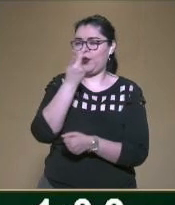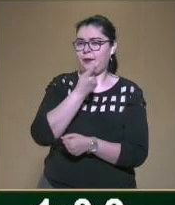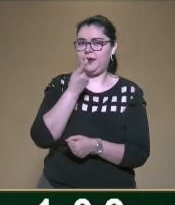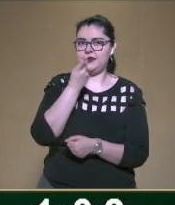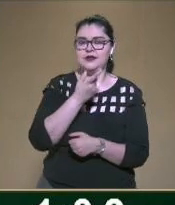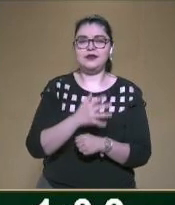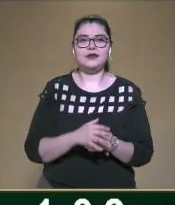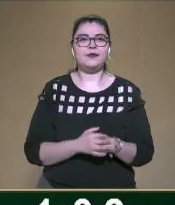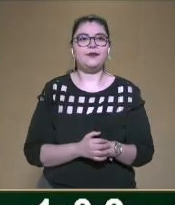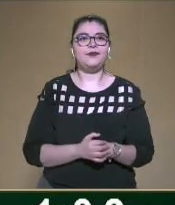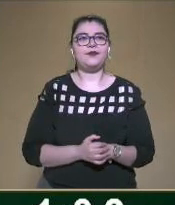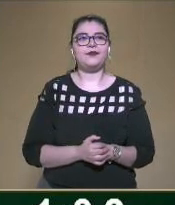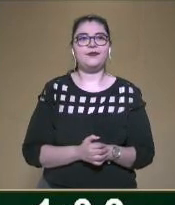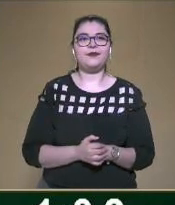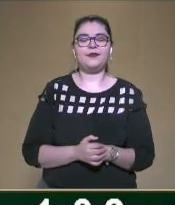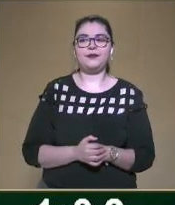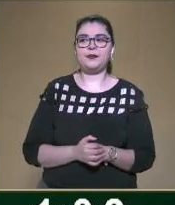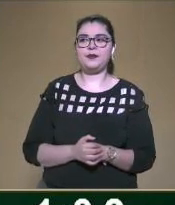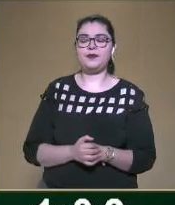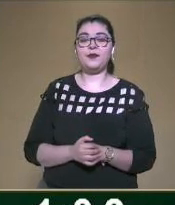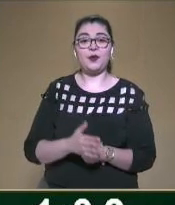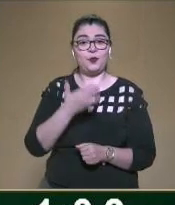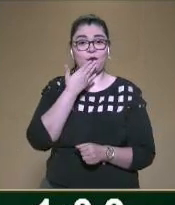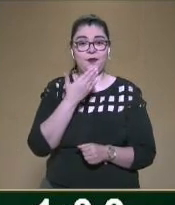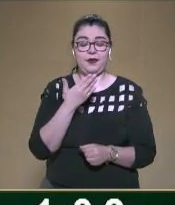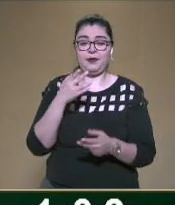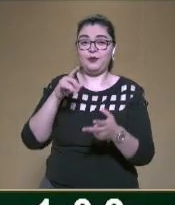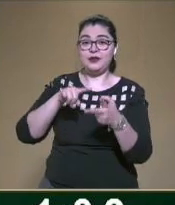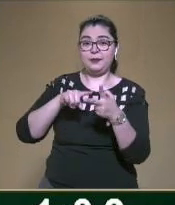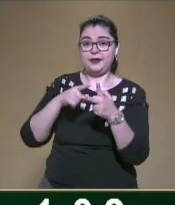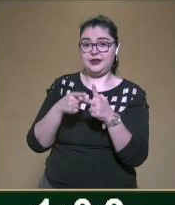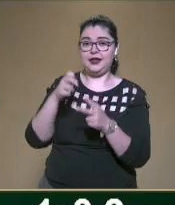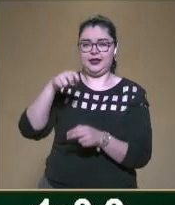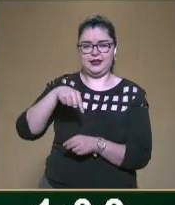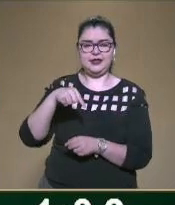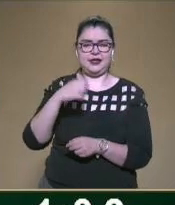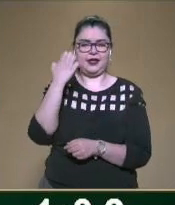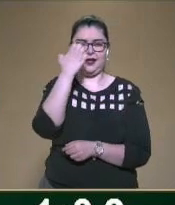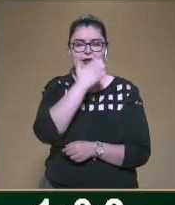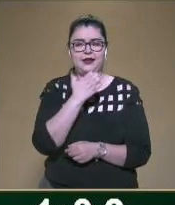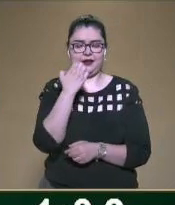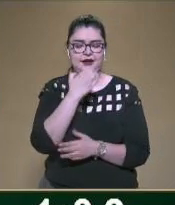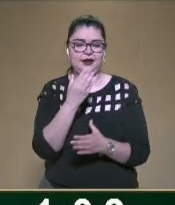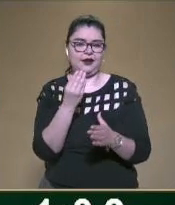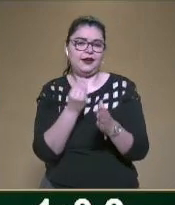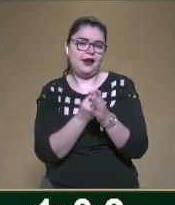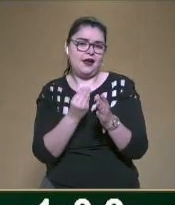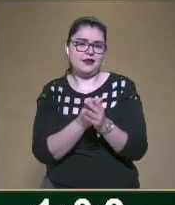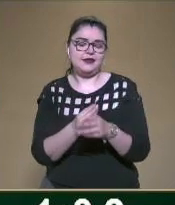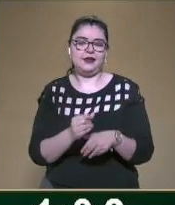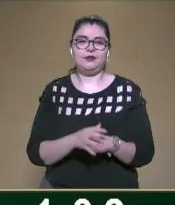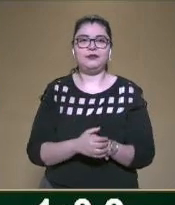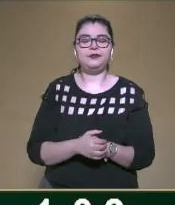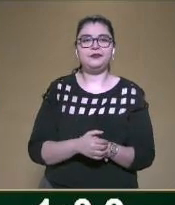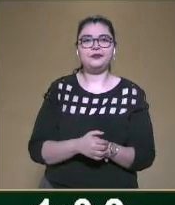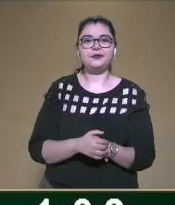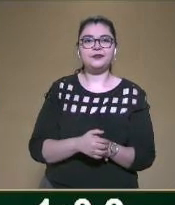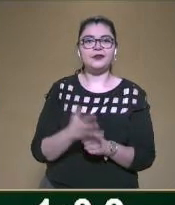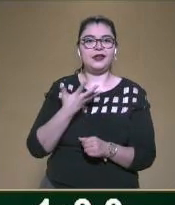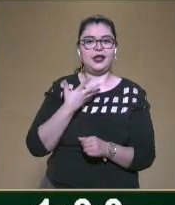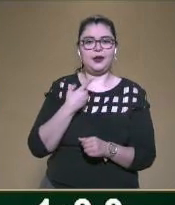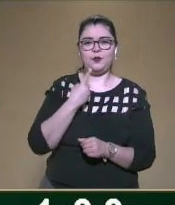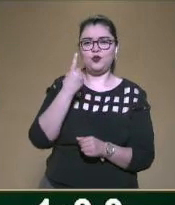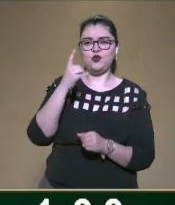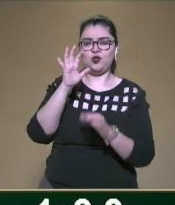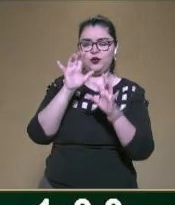bien, vamos a empezar esta clase del día de hoy con un texto, maestro, que aparece ahí en pantalla.